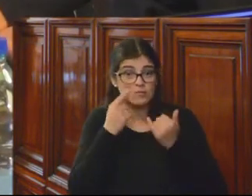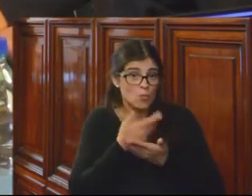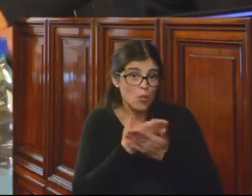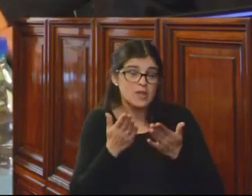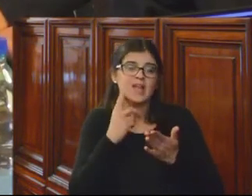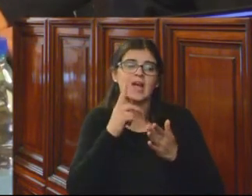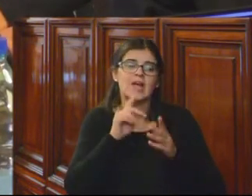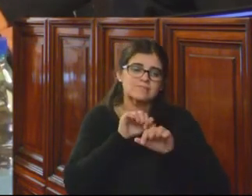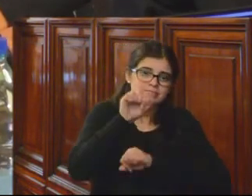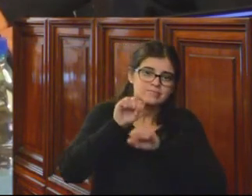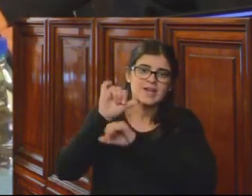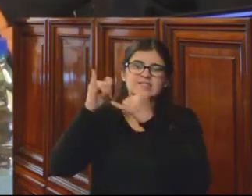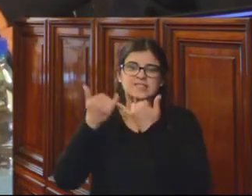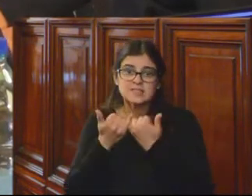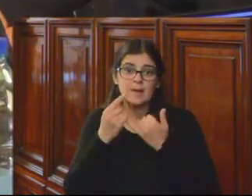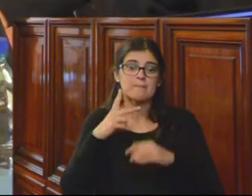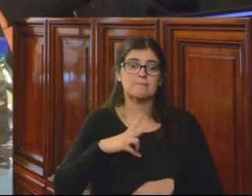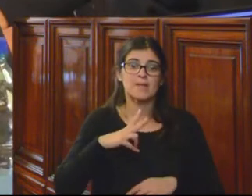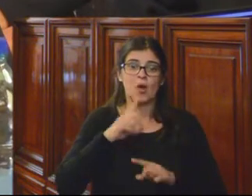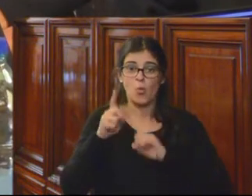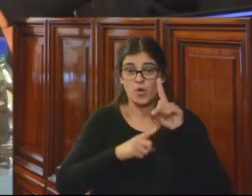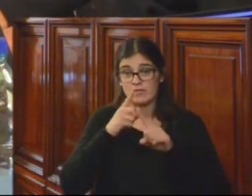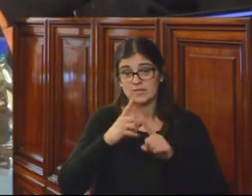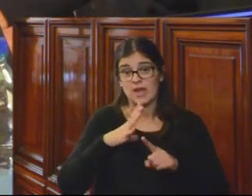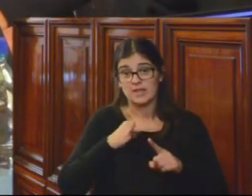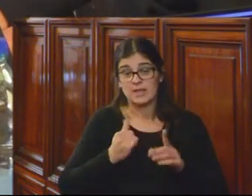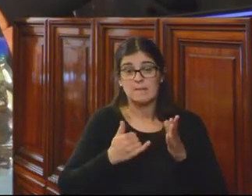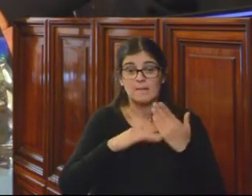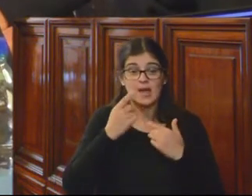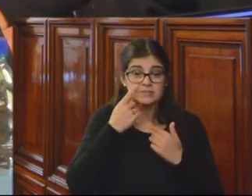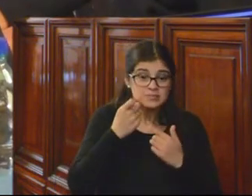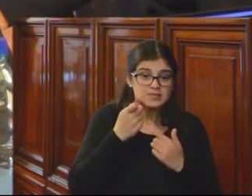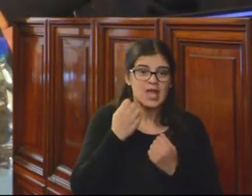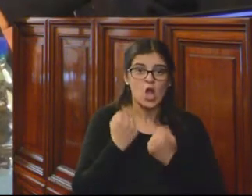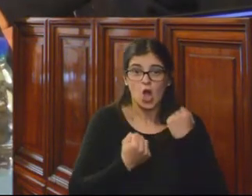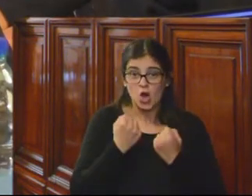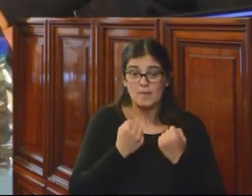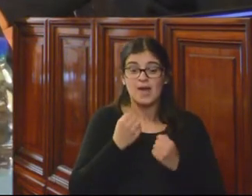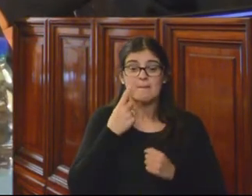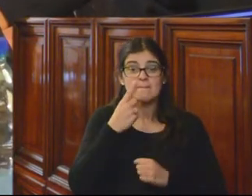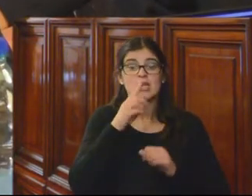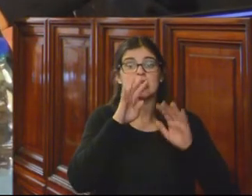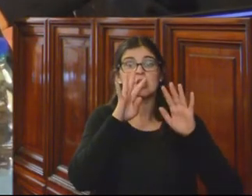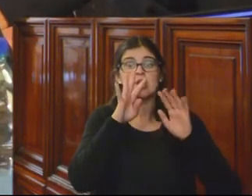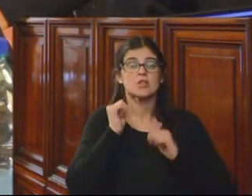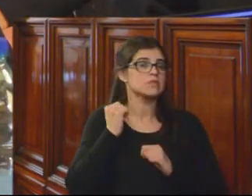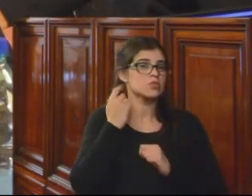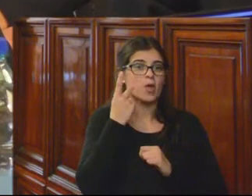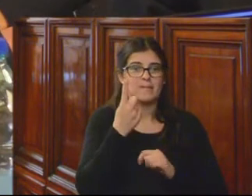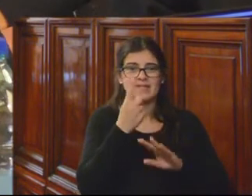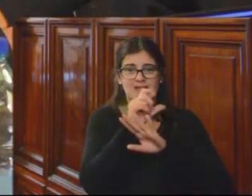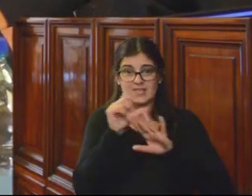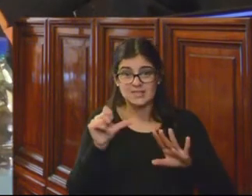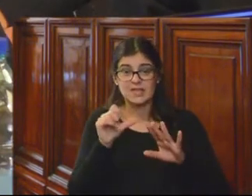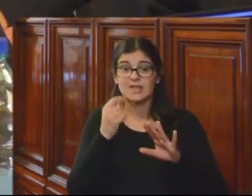de egresados que ha habido en las universidades privadas, que fíjese, es donde debería pegar más las condiciones económicas. En el año 2016,